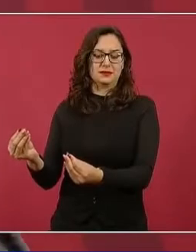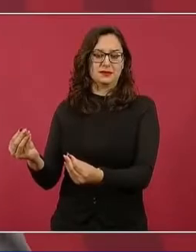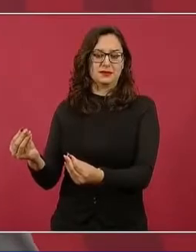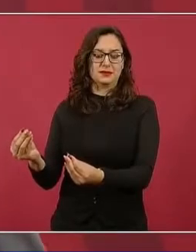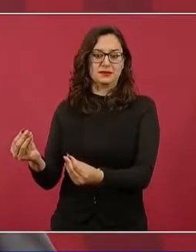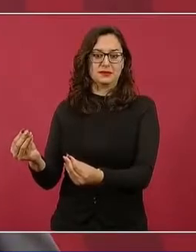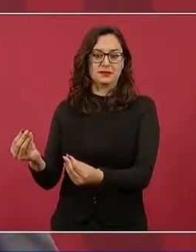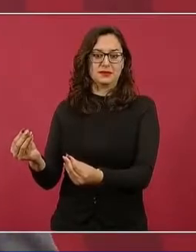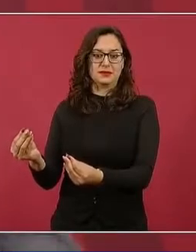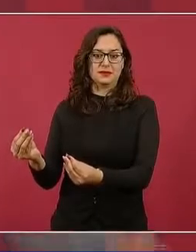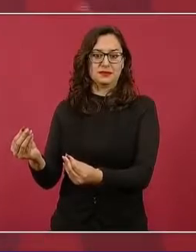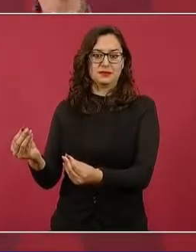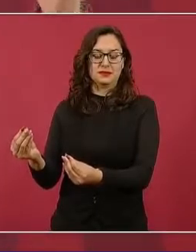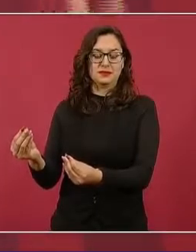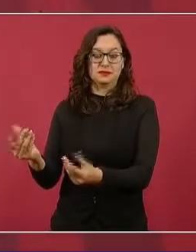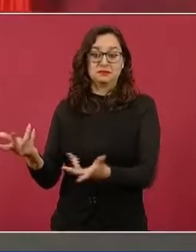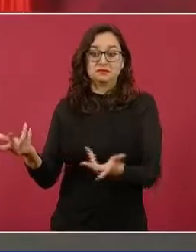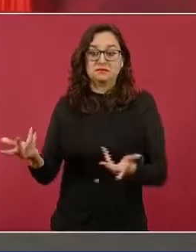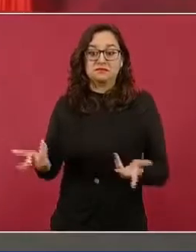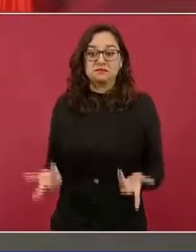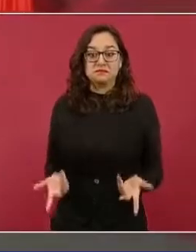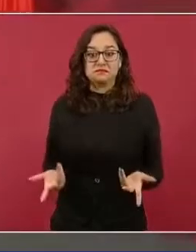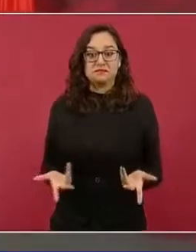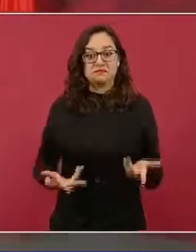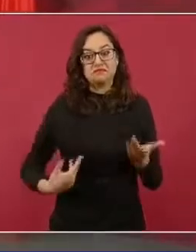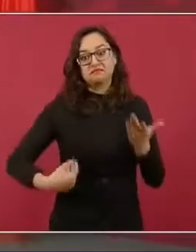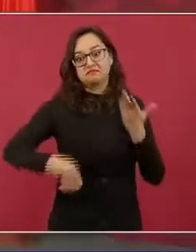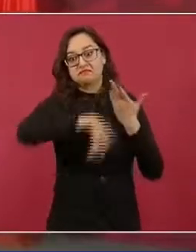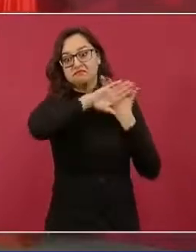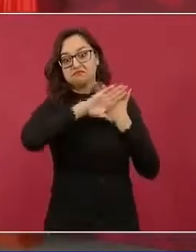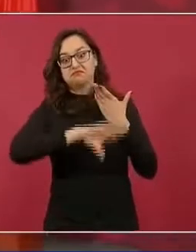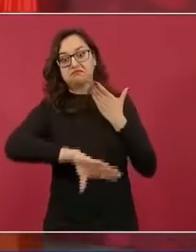Y si nos atacan,